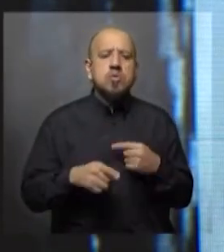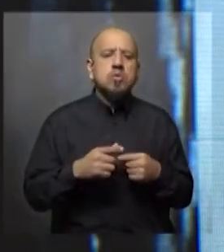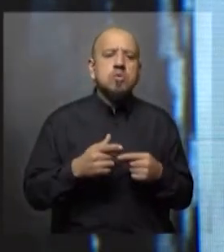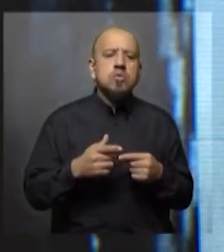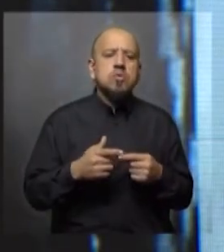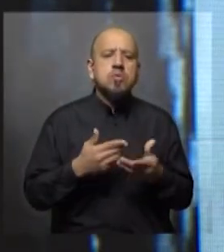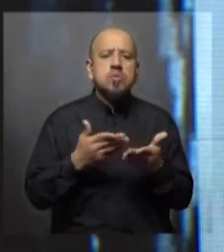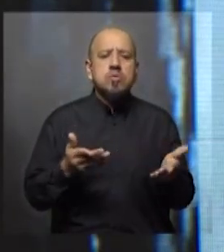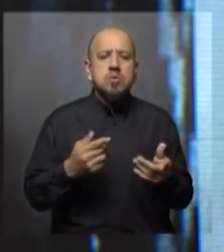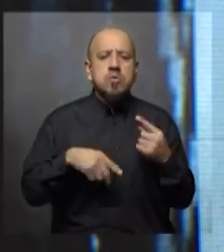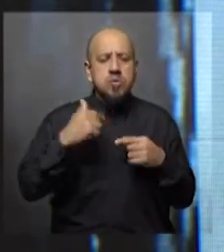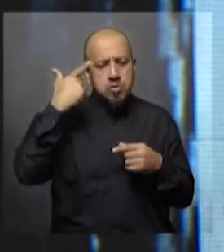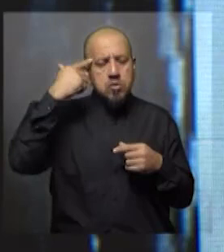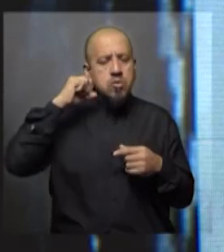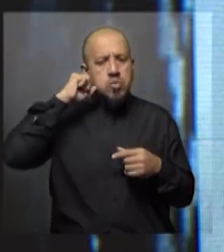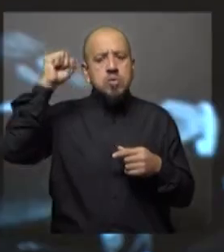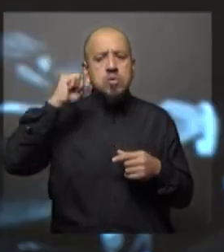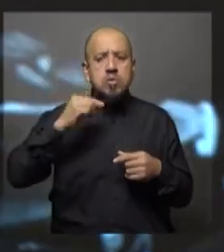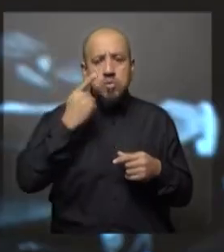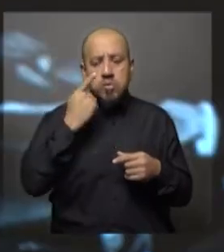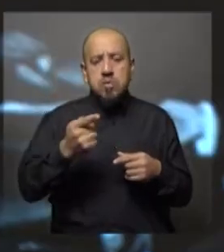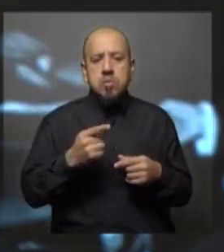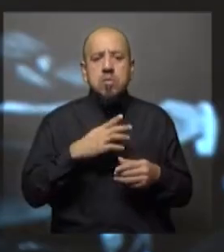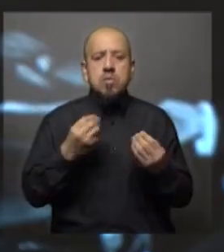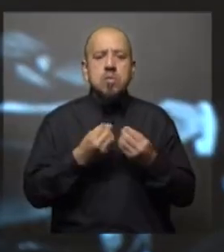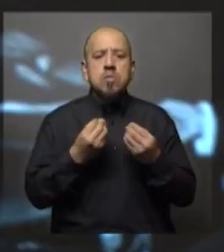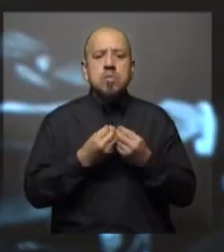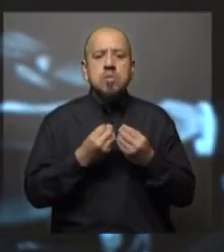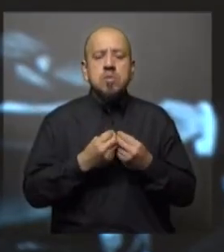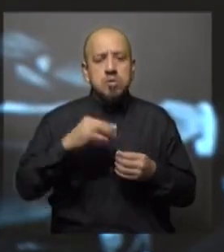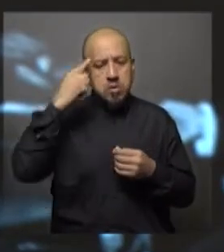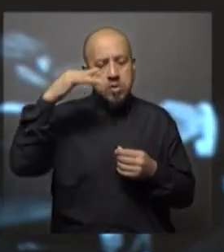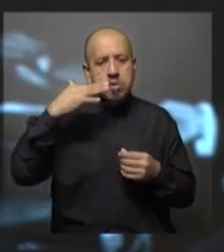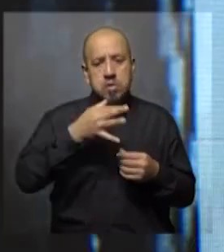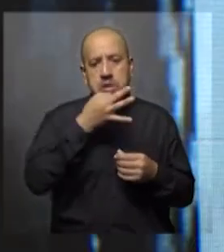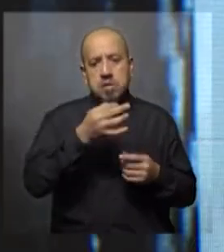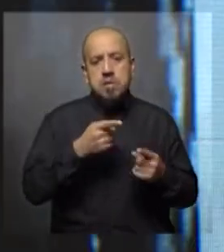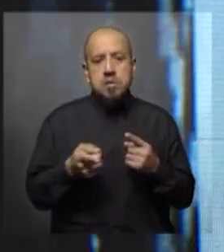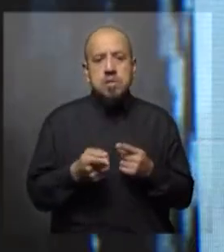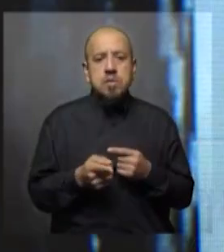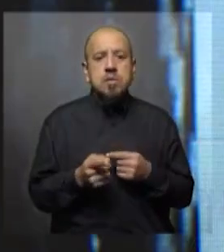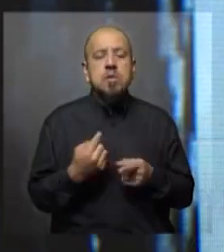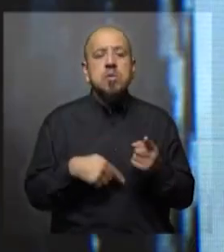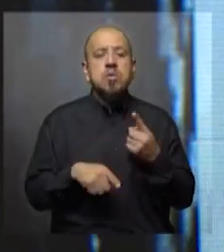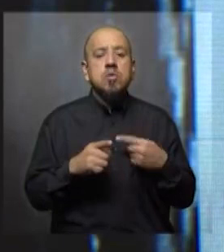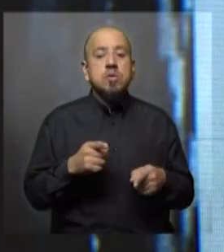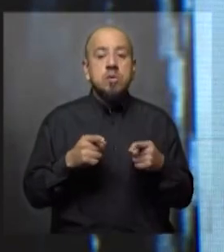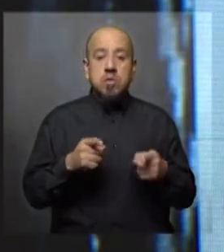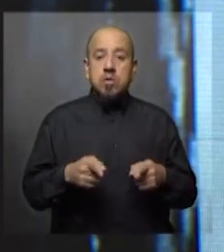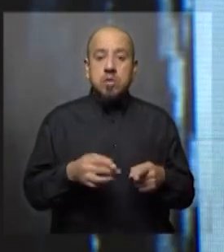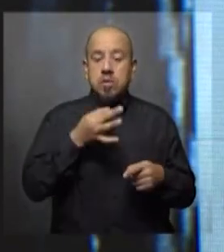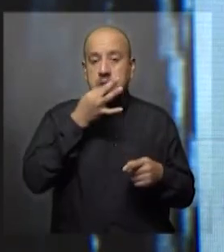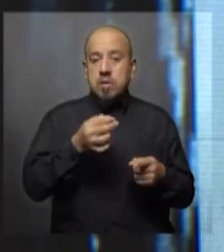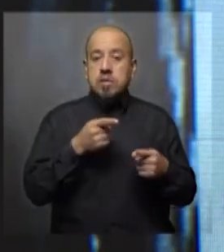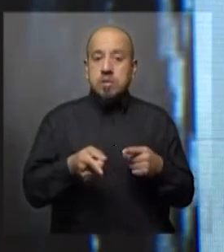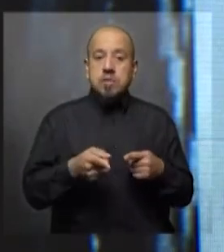enfrentan a la posibilidad de suicidio como lo hemos escuchado a muchísimos adolescentes reivindicar cuando ellos ponen esto